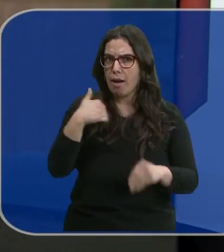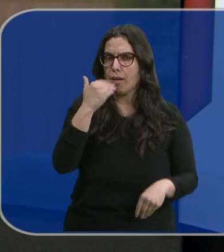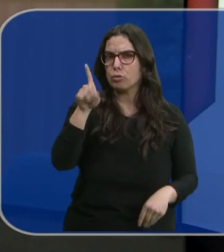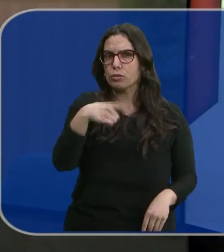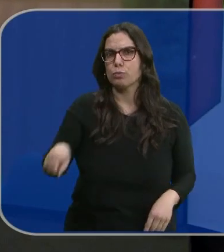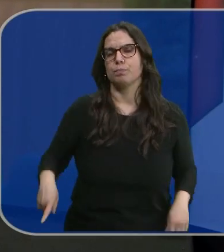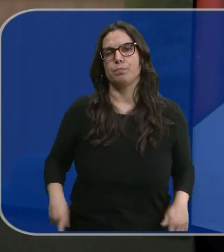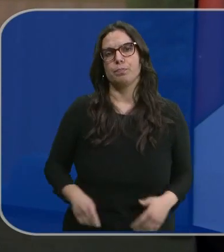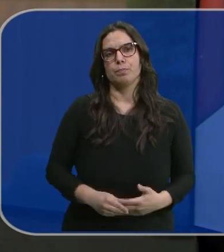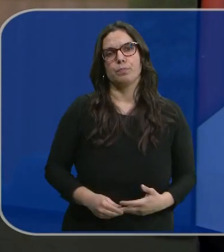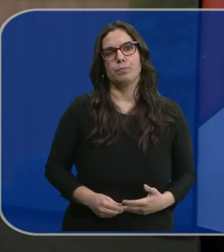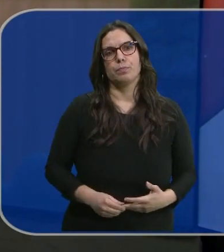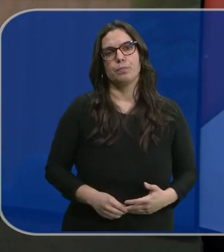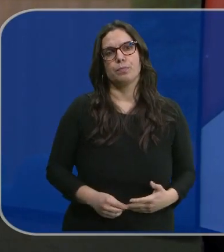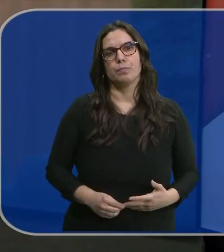Laura Zembranos.